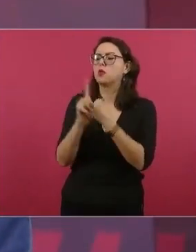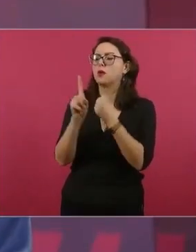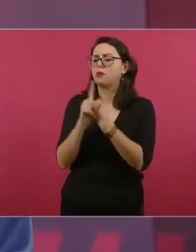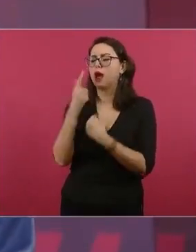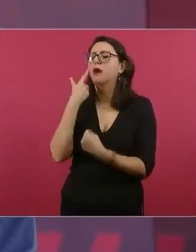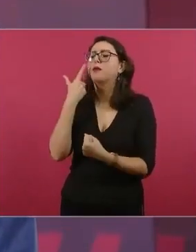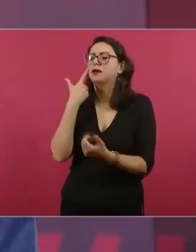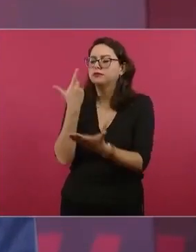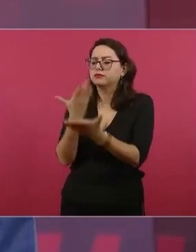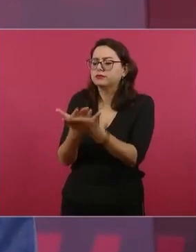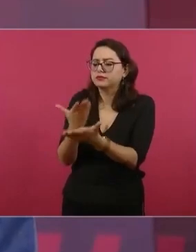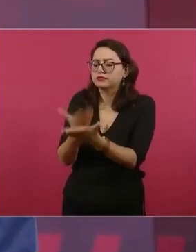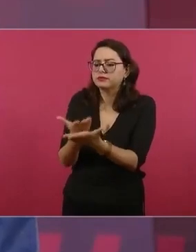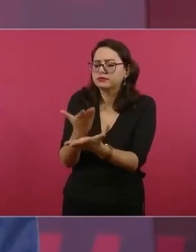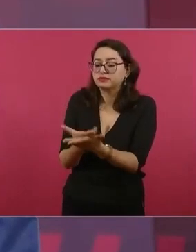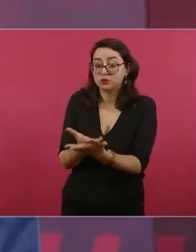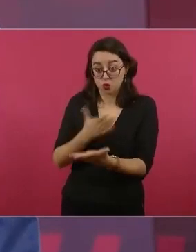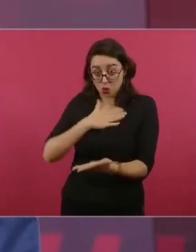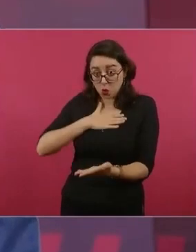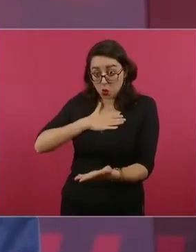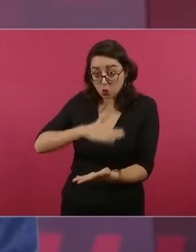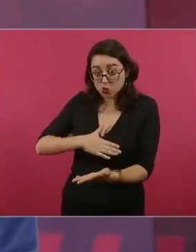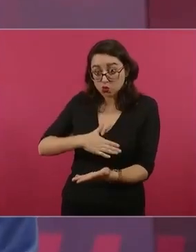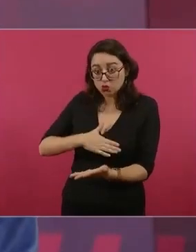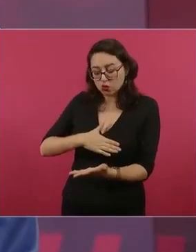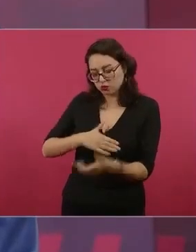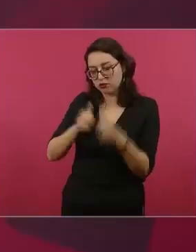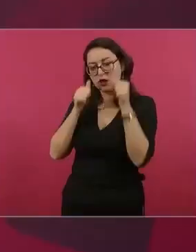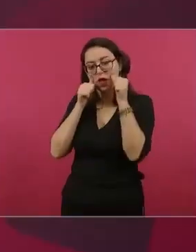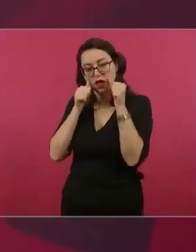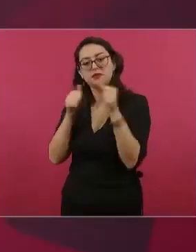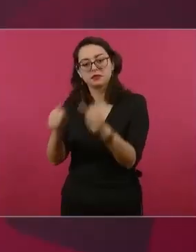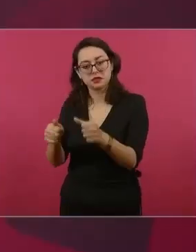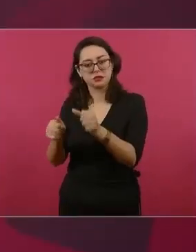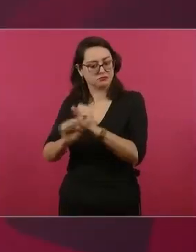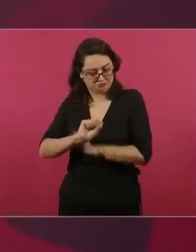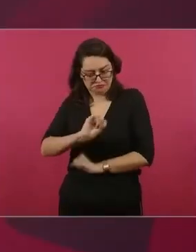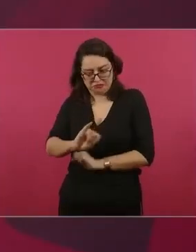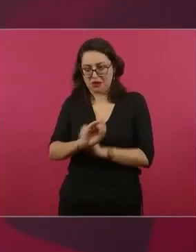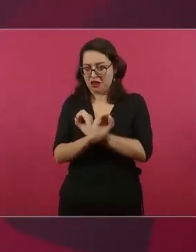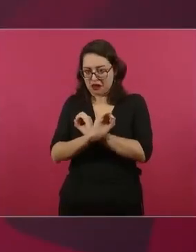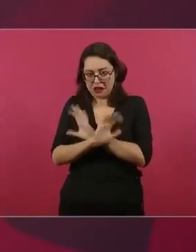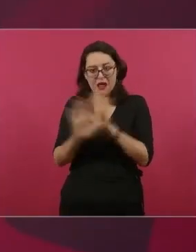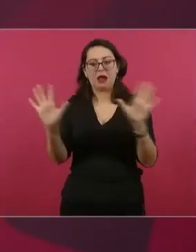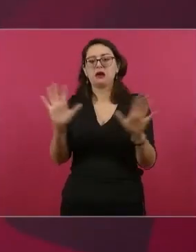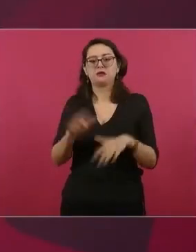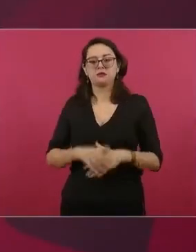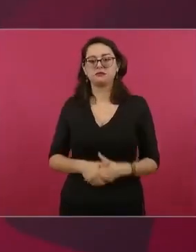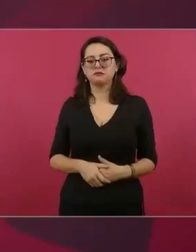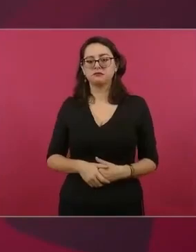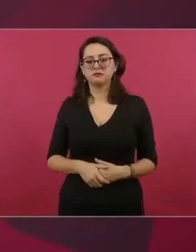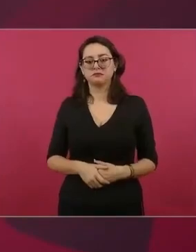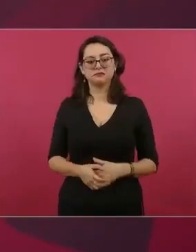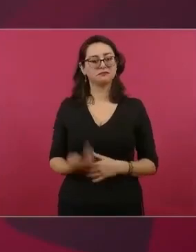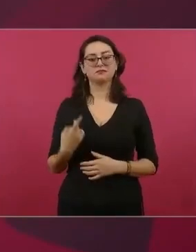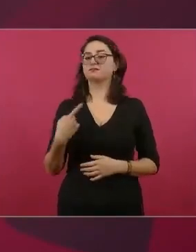que se les atiende pero no es que